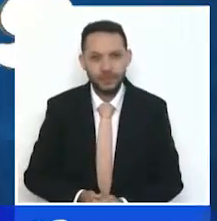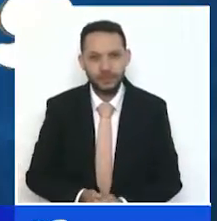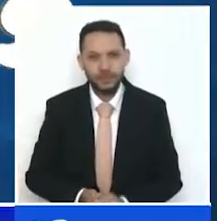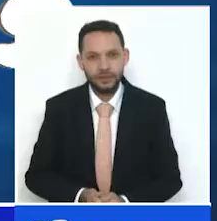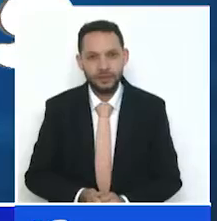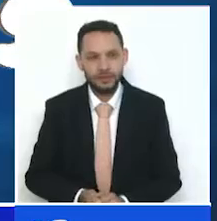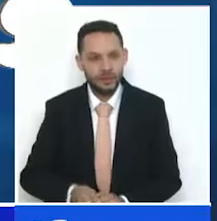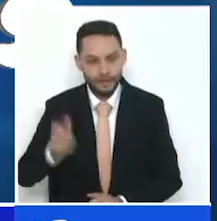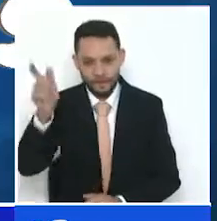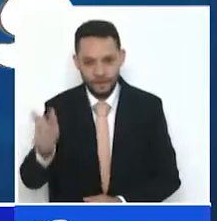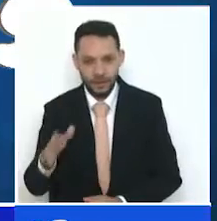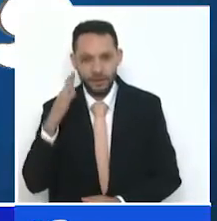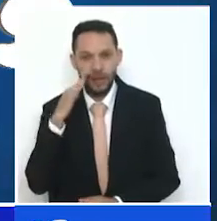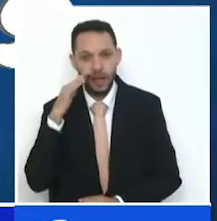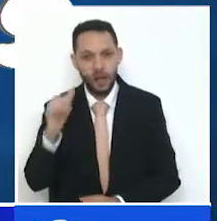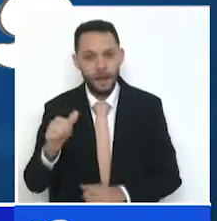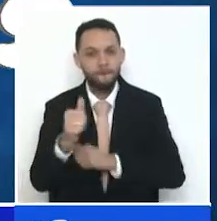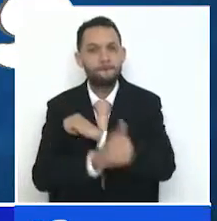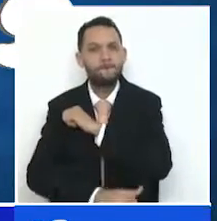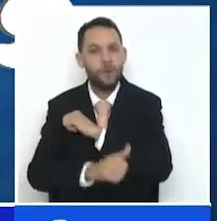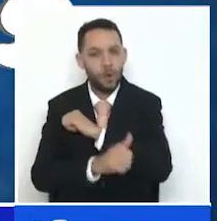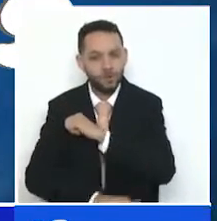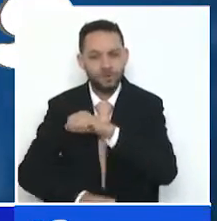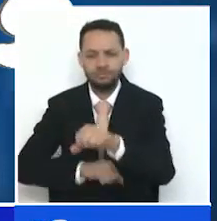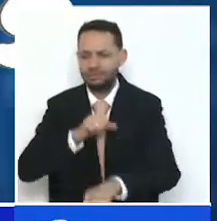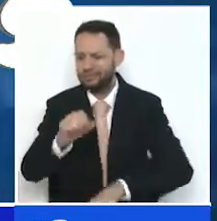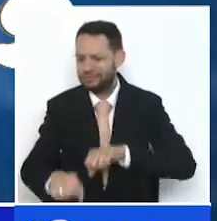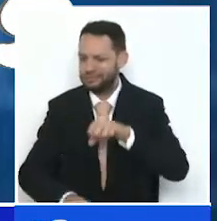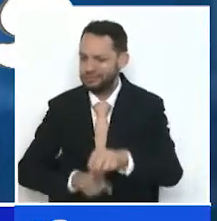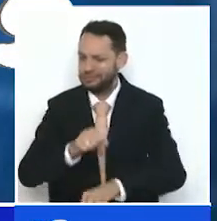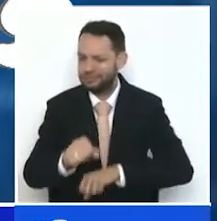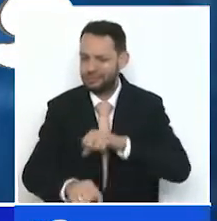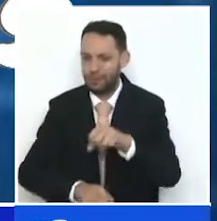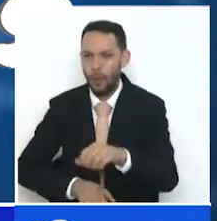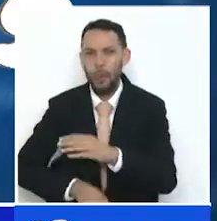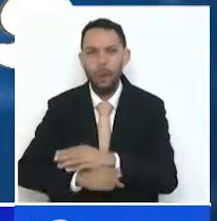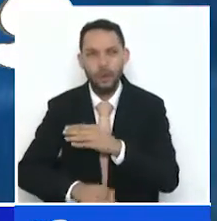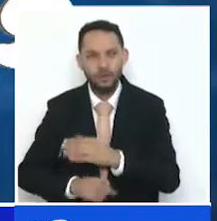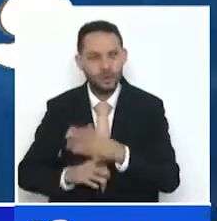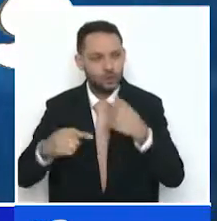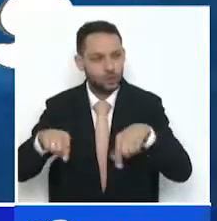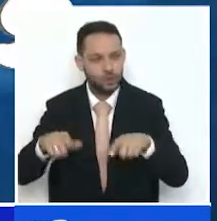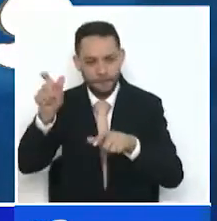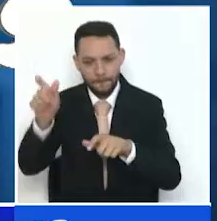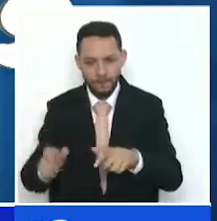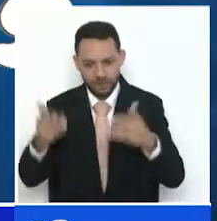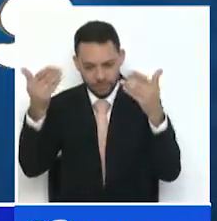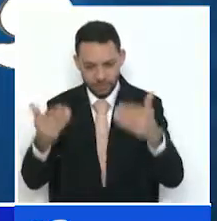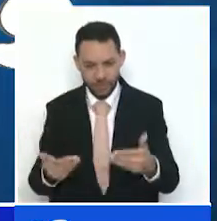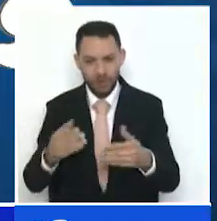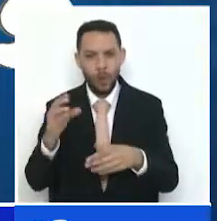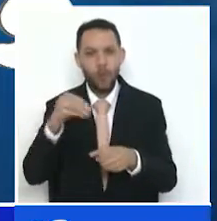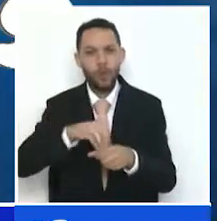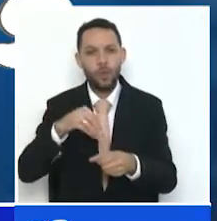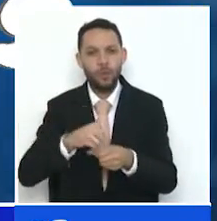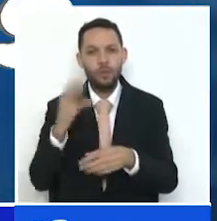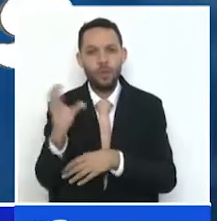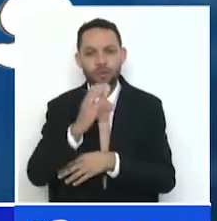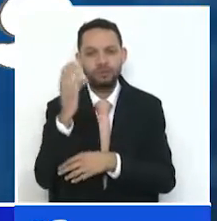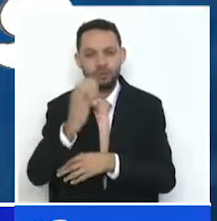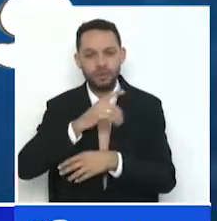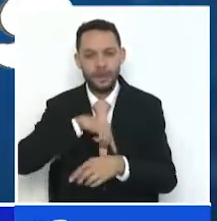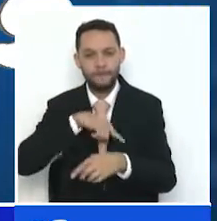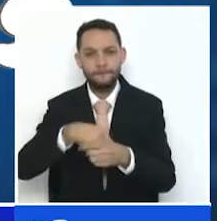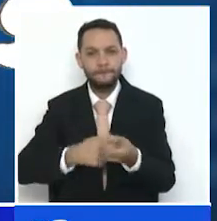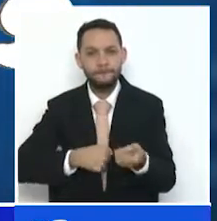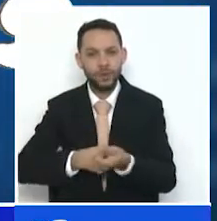La deportista boyacense, aventajada entre las damas en el ciclismo paralímpico, es integrante de la Selección Colombia y cuenta con el respaldo del